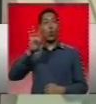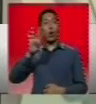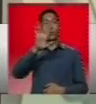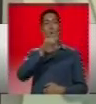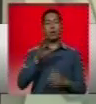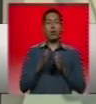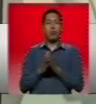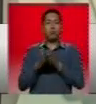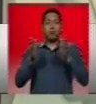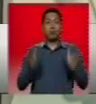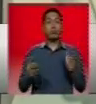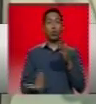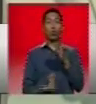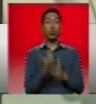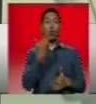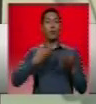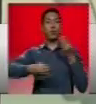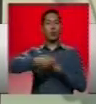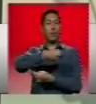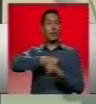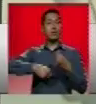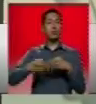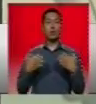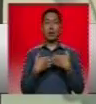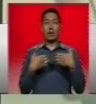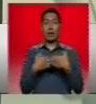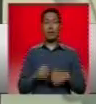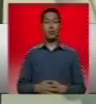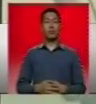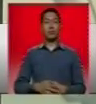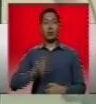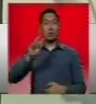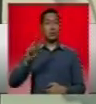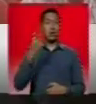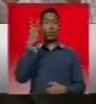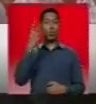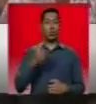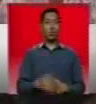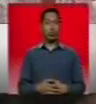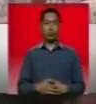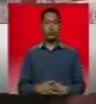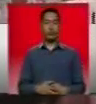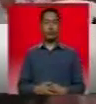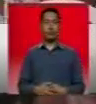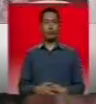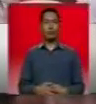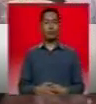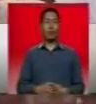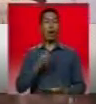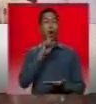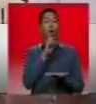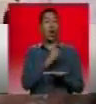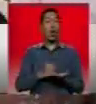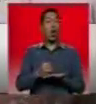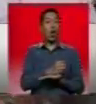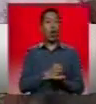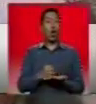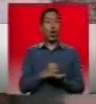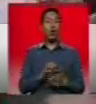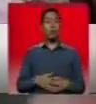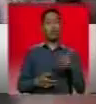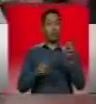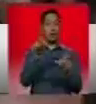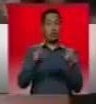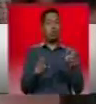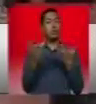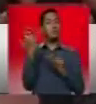consideran nuevas inversiones en equipamiento y un segundo muelle. En El Oro hay la esperanza que la concesionaria,